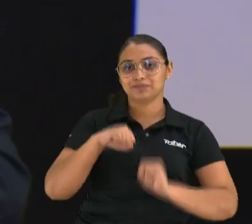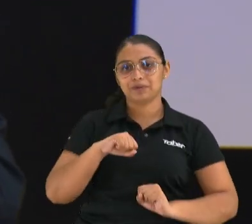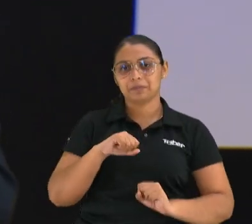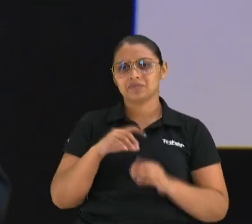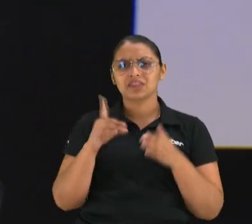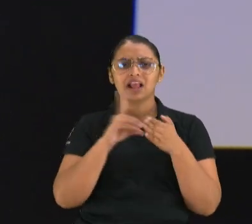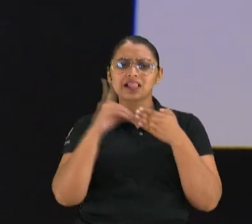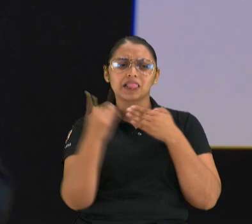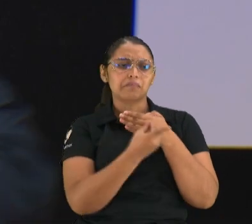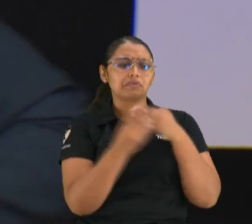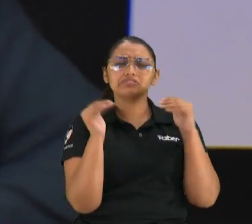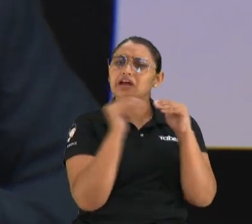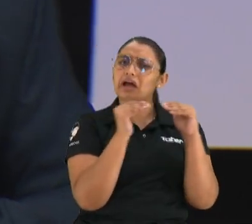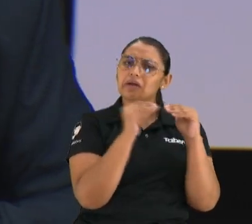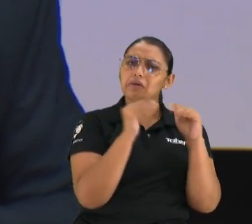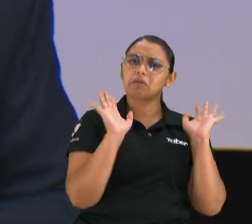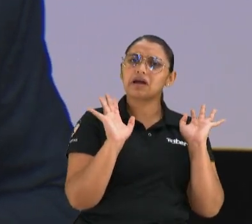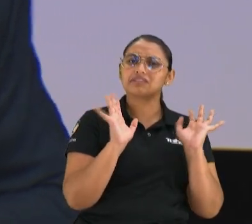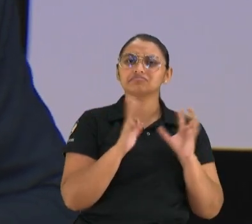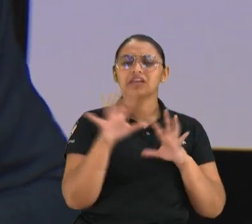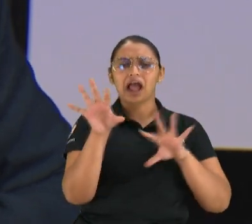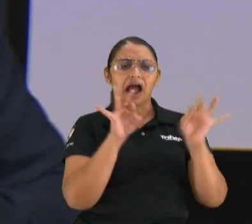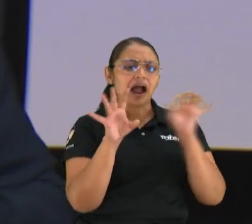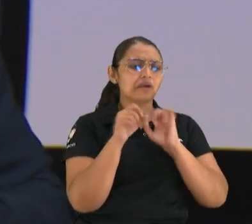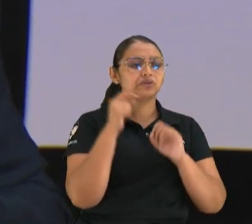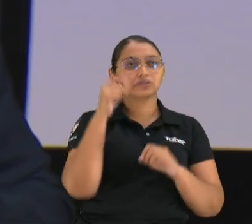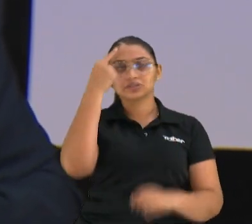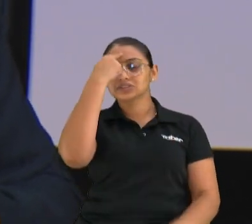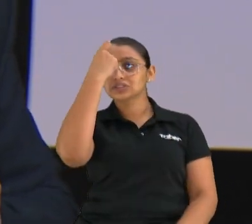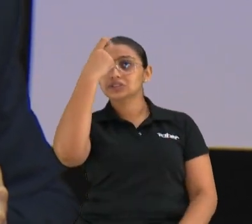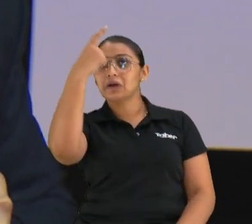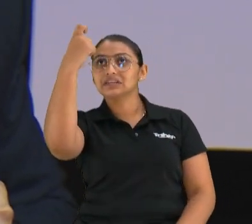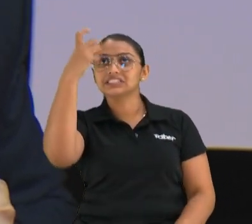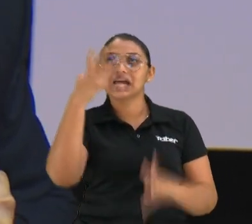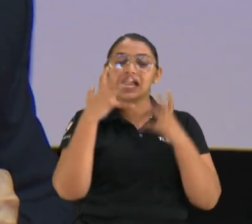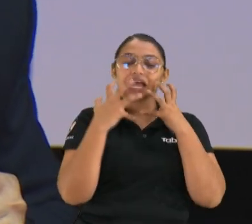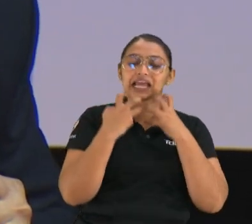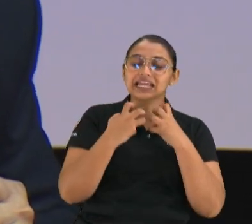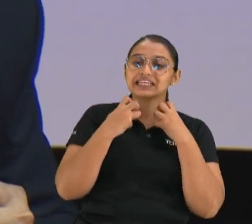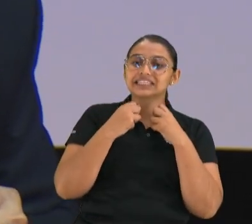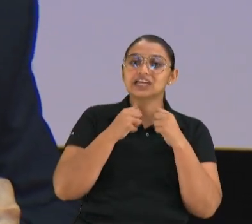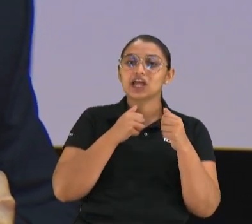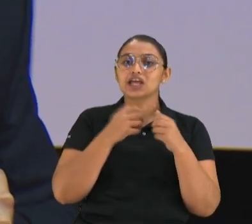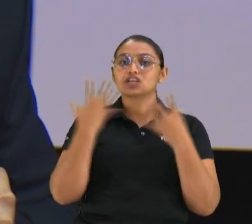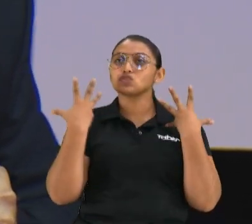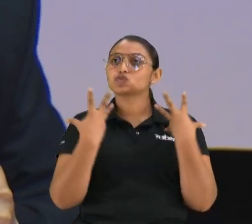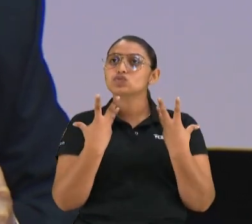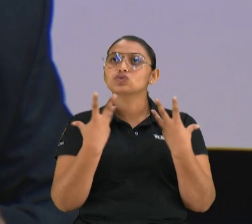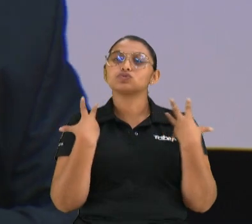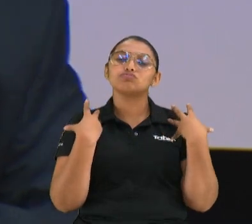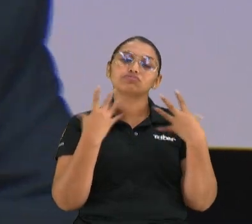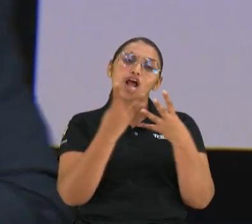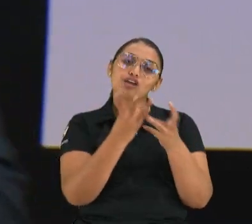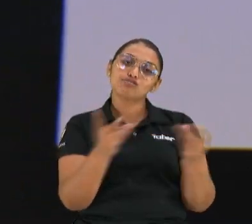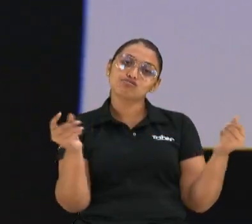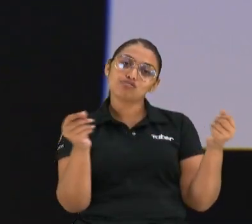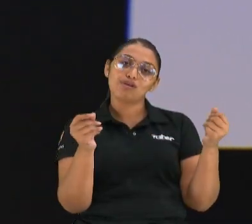las soluciones que traemos al país y ya lo vieron ahí no tienen en las redes en la voladora al regresar comió chicharrones